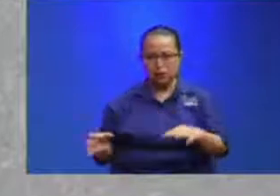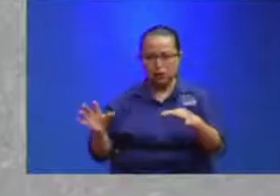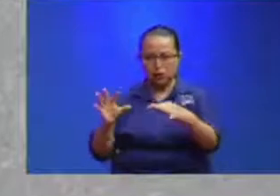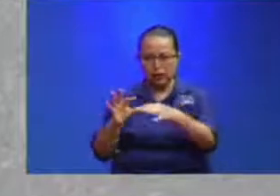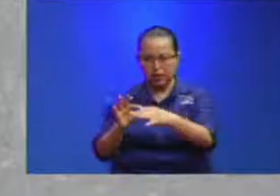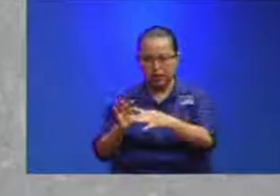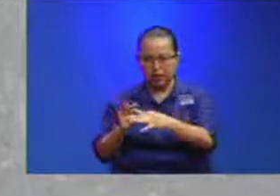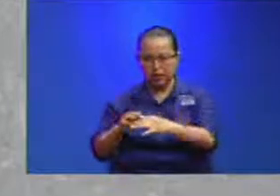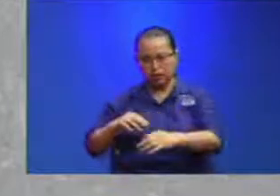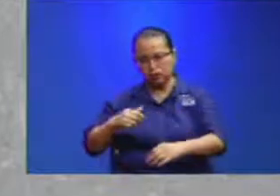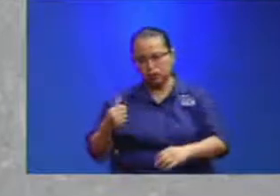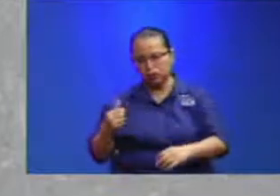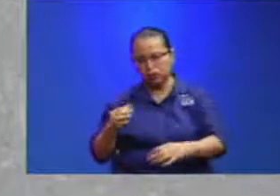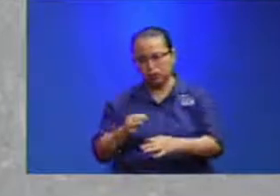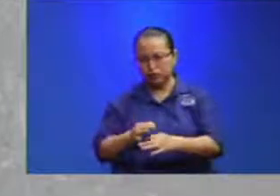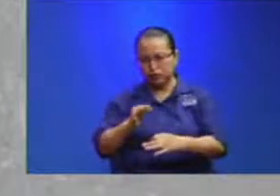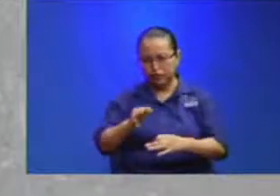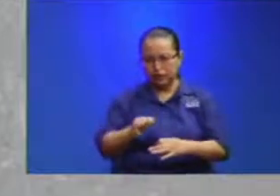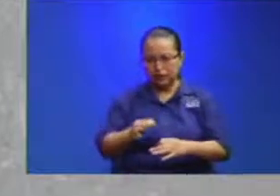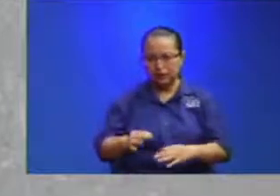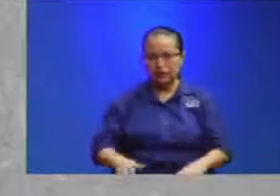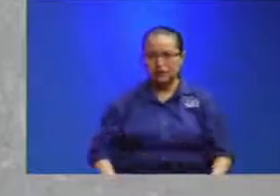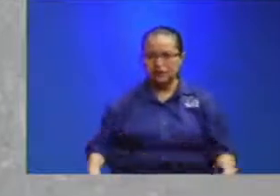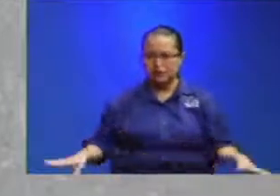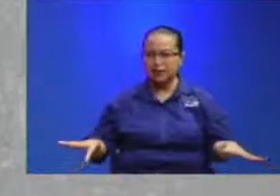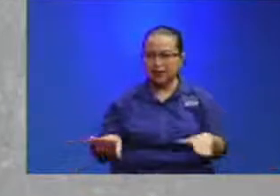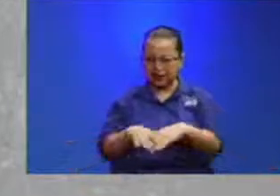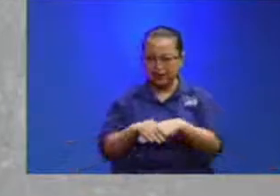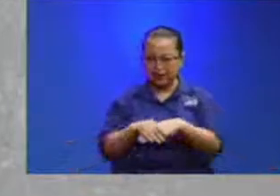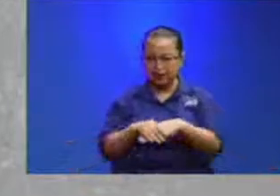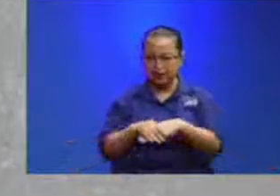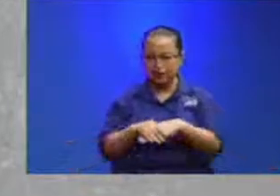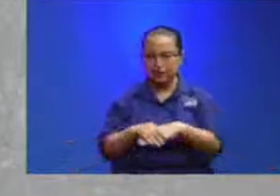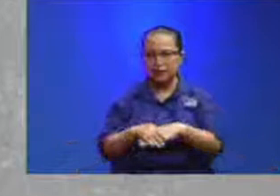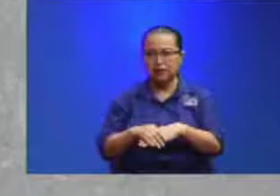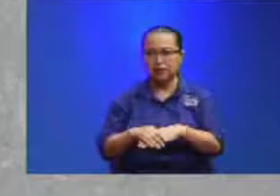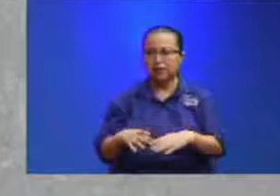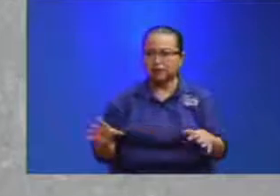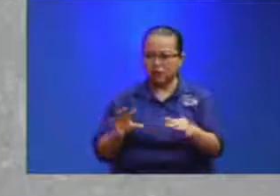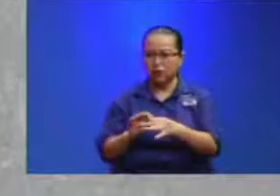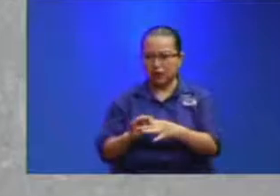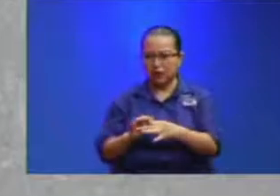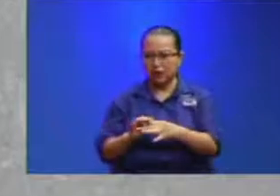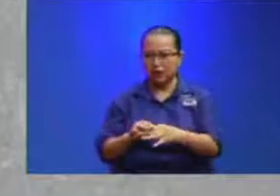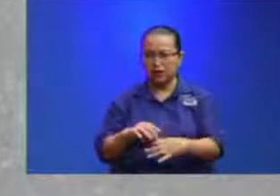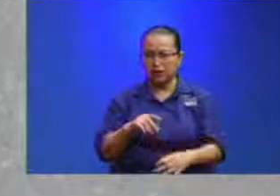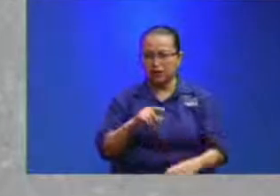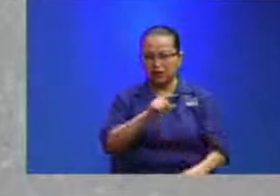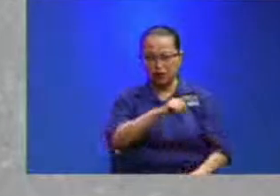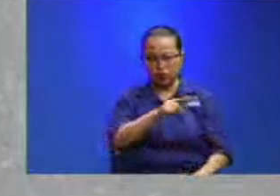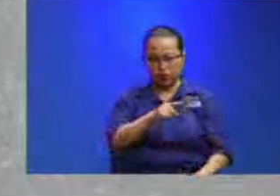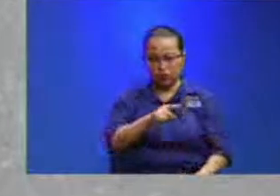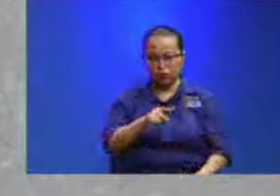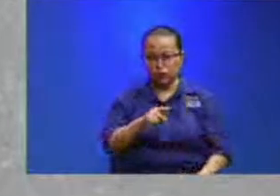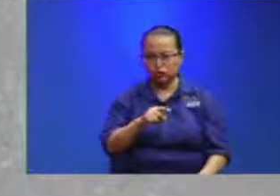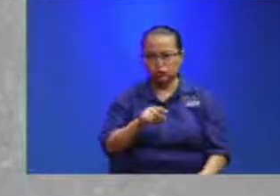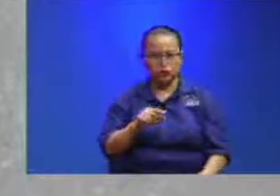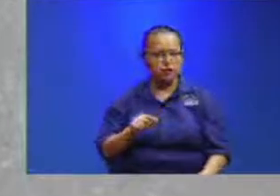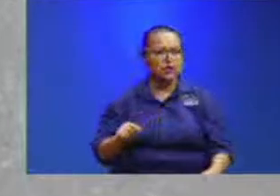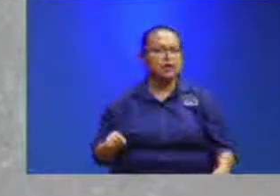vosotros y contra el matrimonio con ellos y os juntáis con ellos y ellos con vosotros